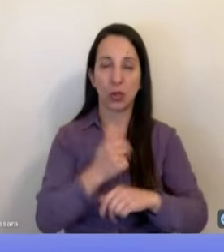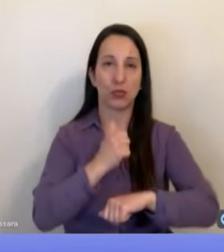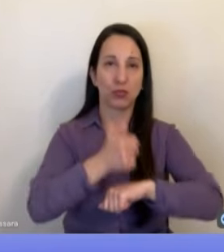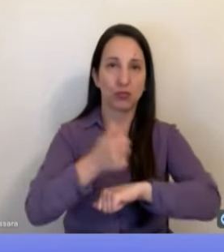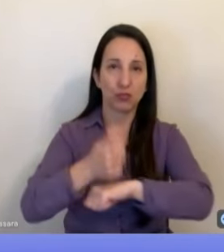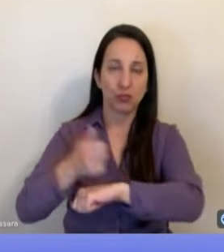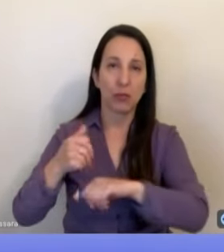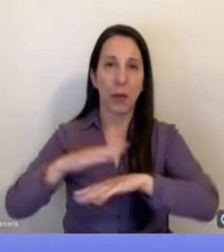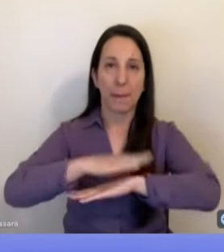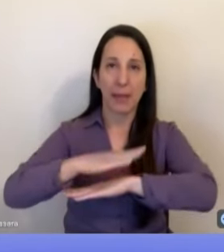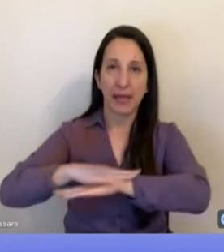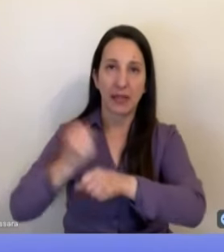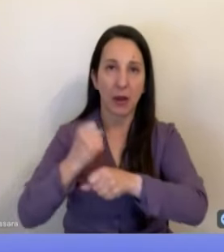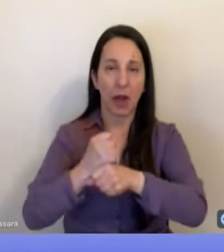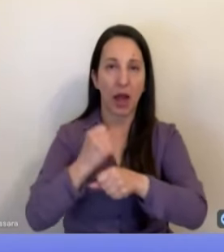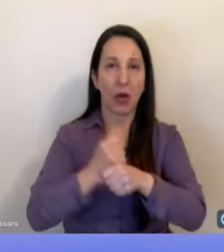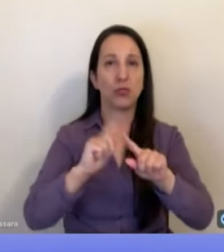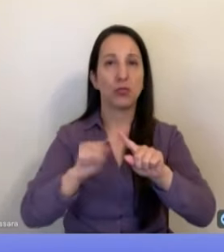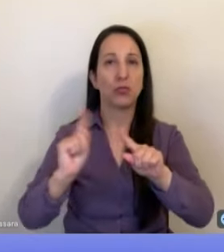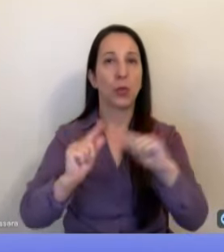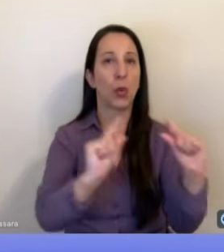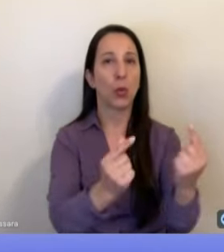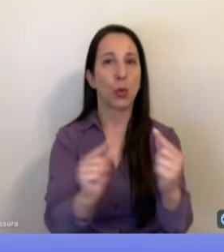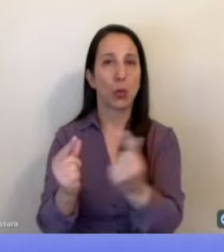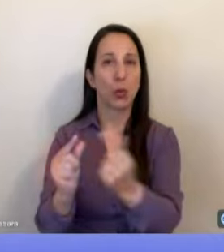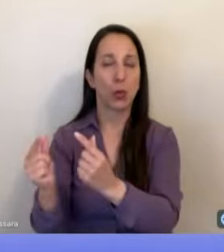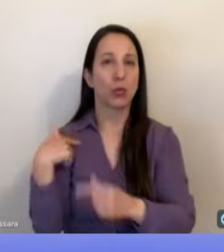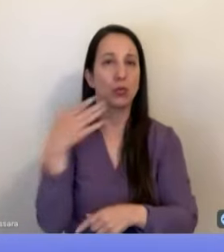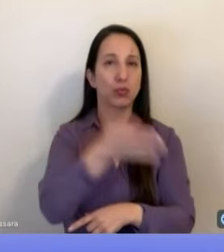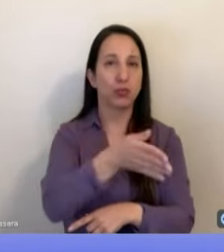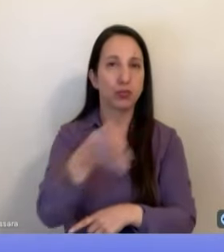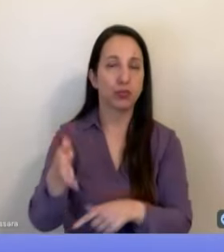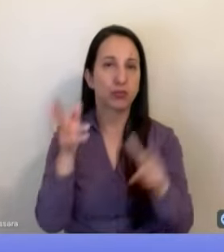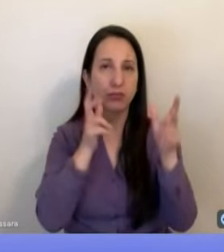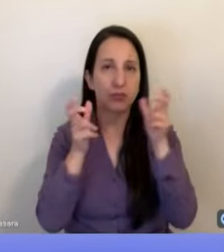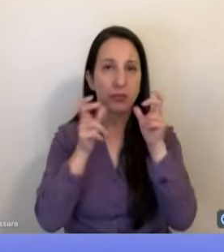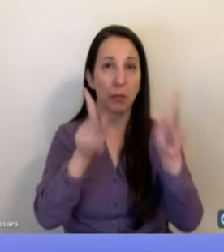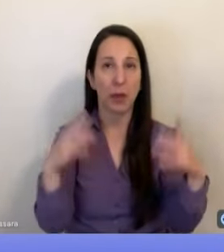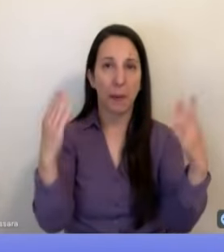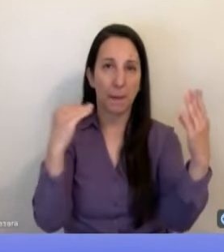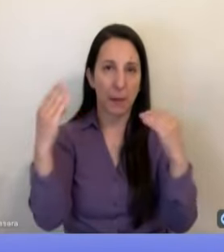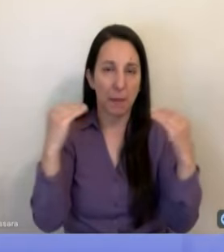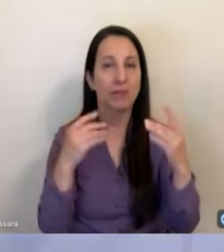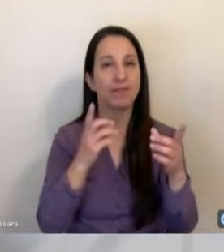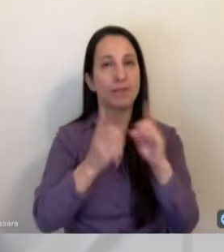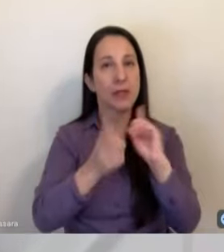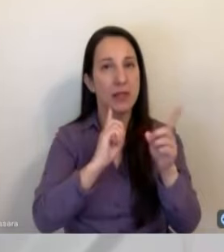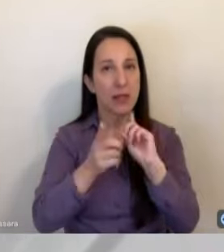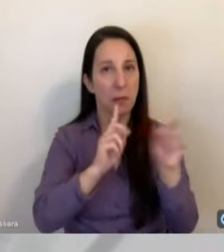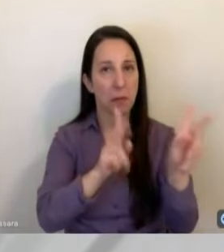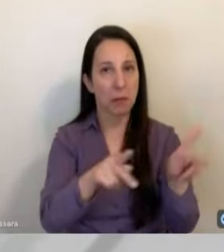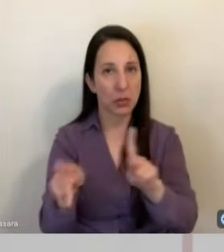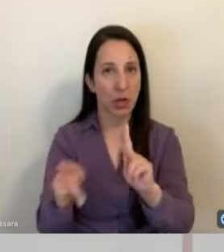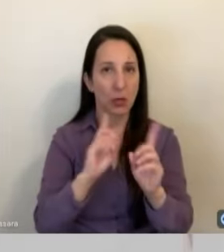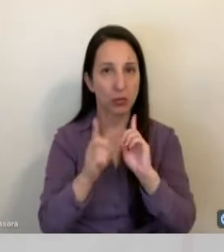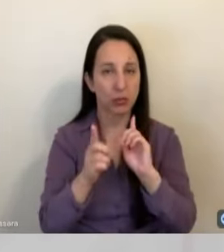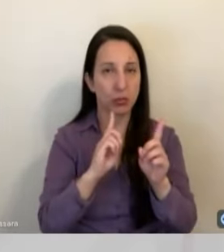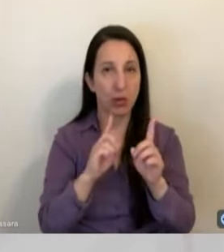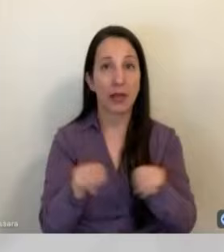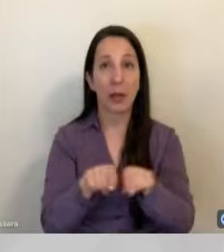del país y así escuchamos lo que la gente nos dice, dialogamos con ellos y tratamos inclusive de